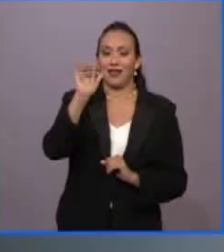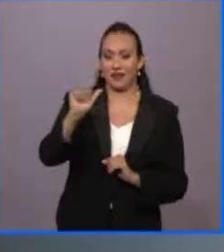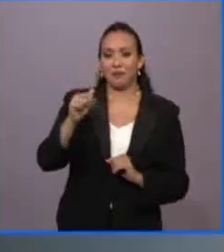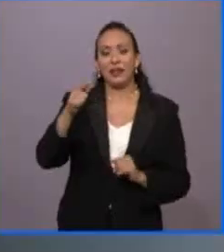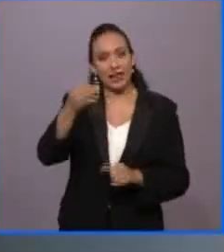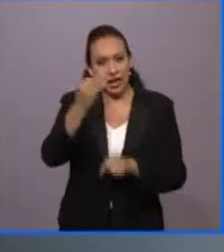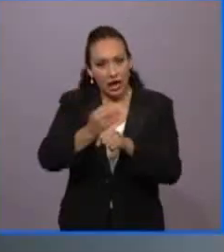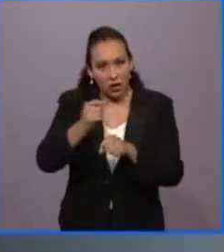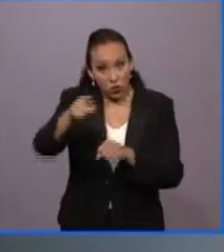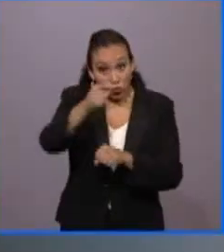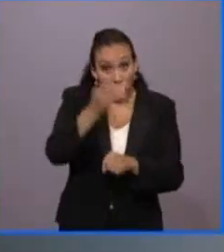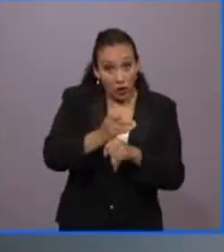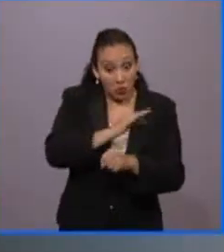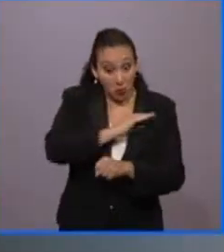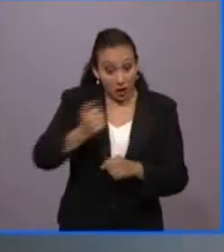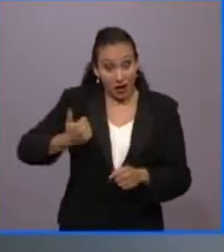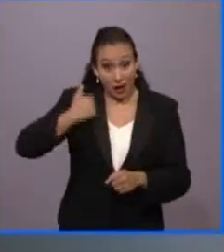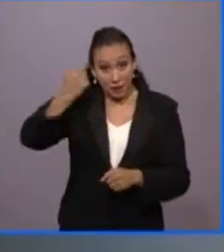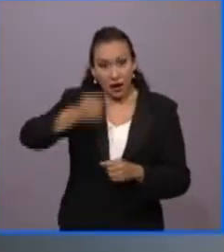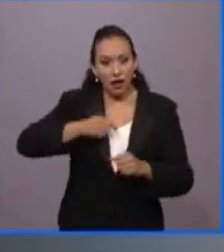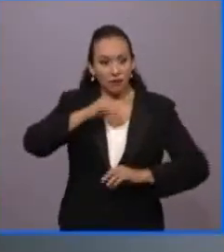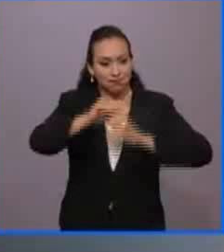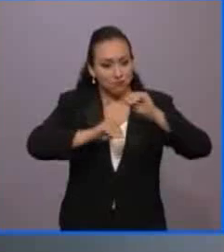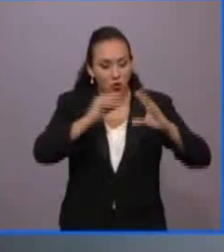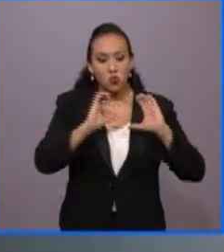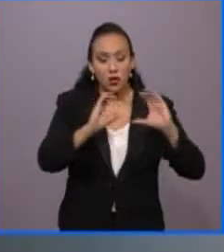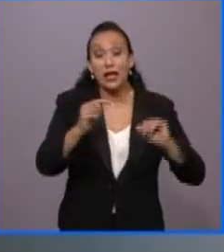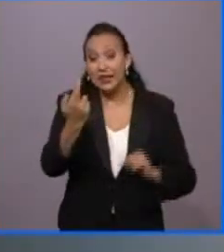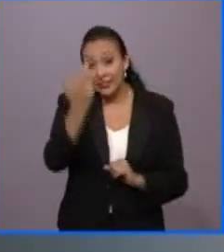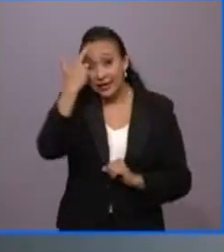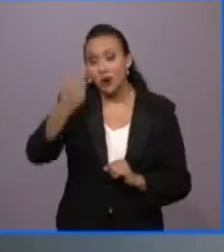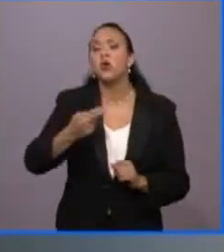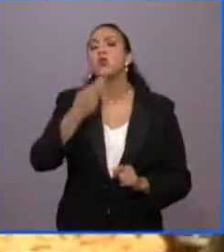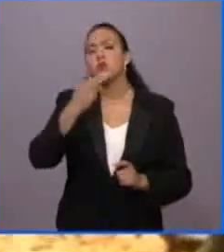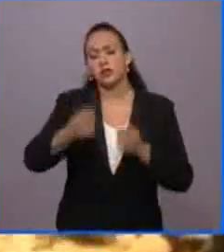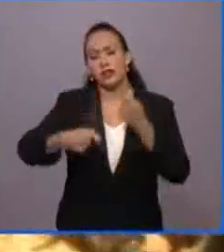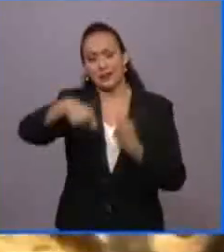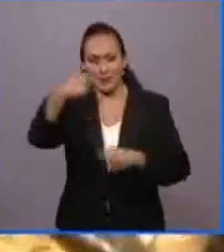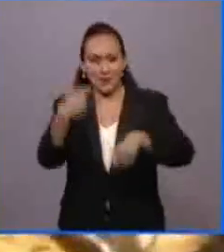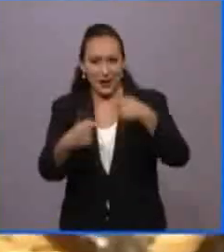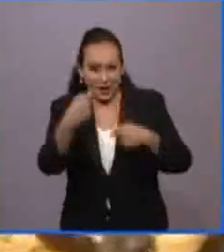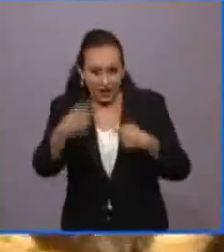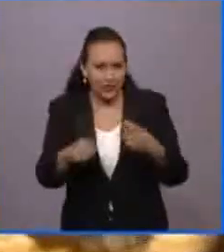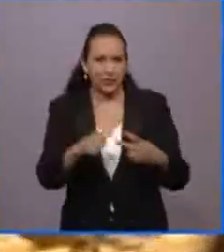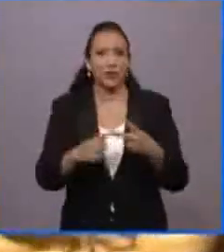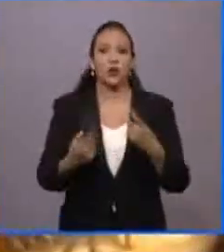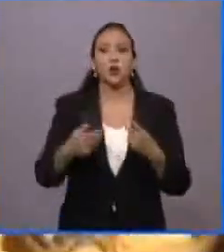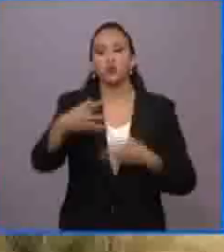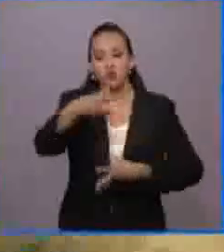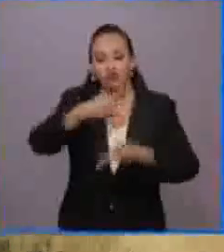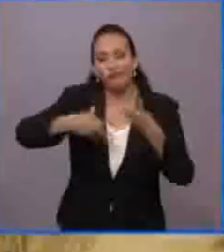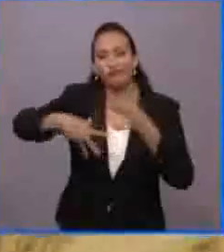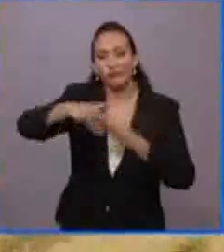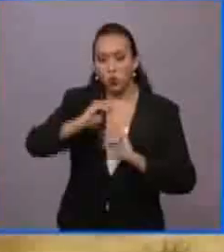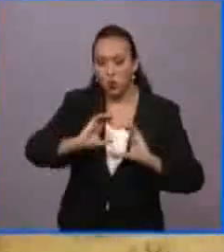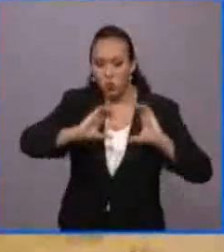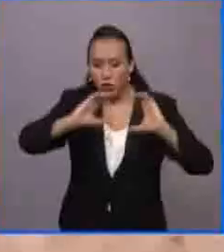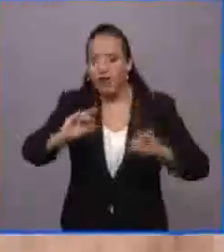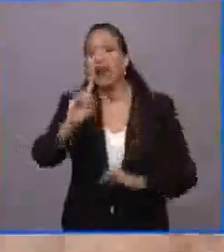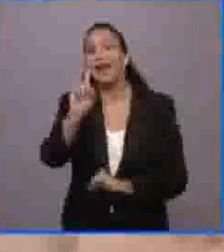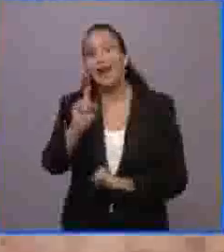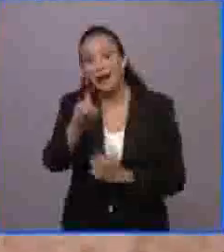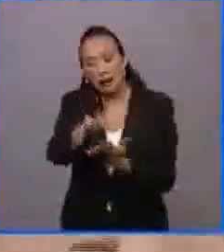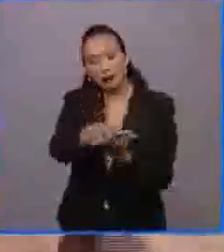hora de actuar. Recomienda además reciclar, reducir y reutilizar, además también de proteger la biodiversidad